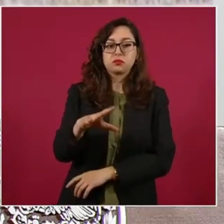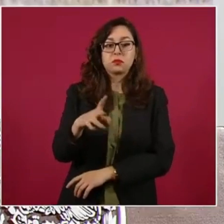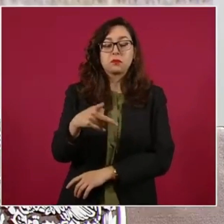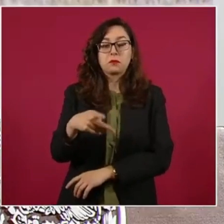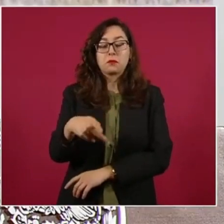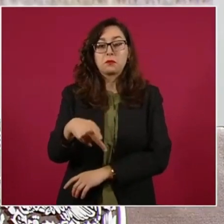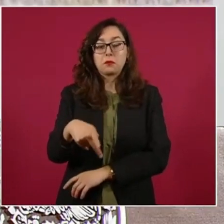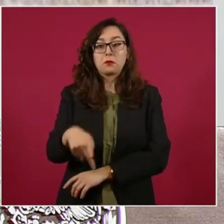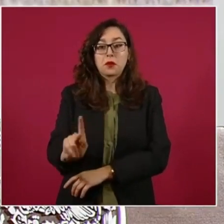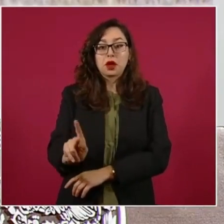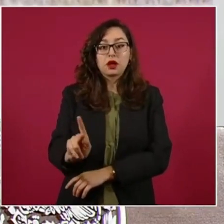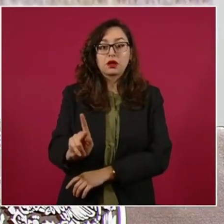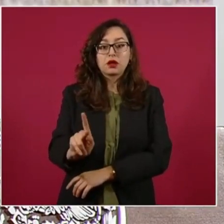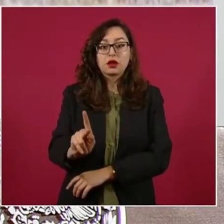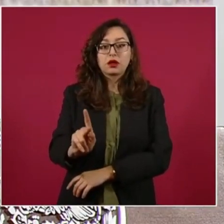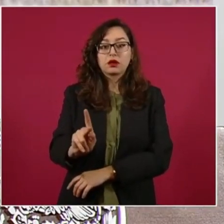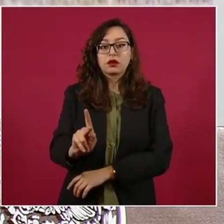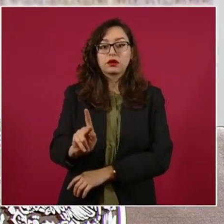pero